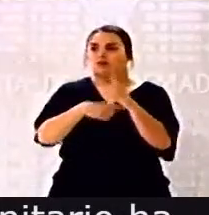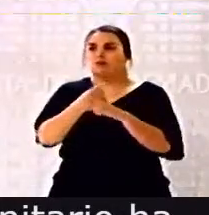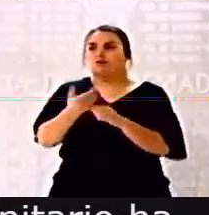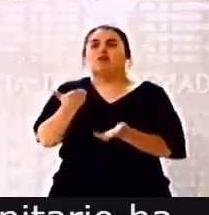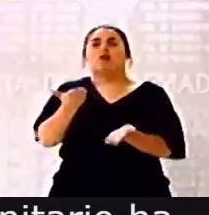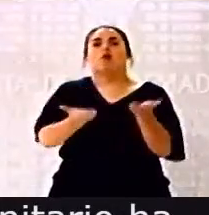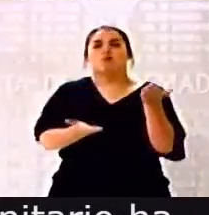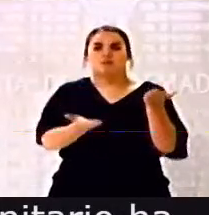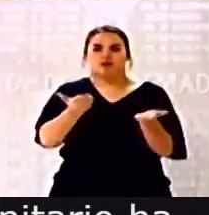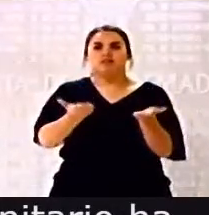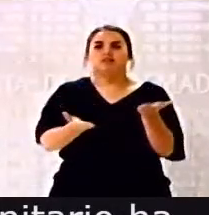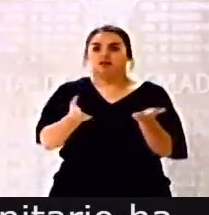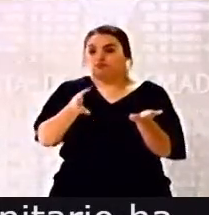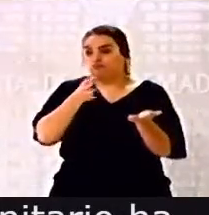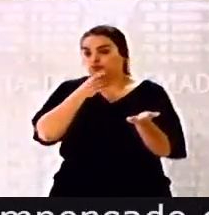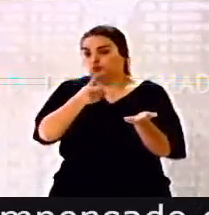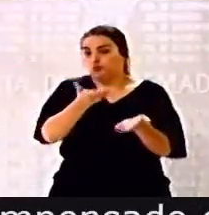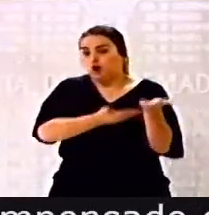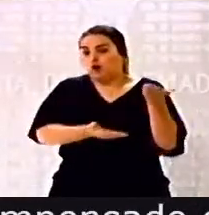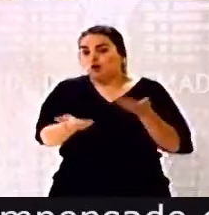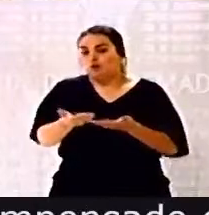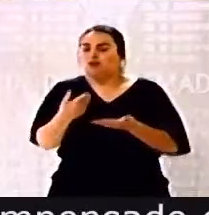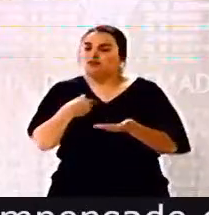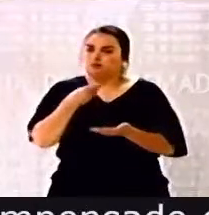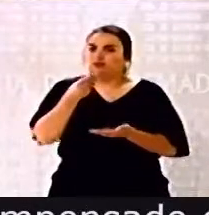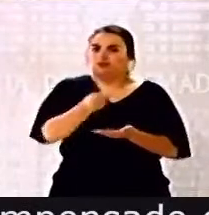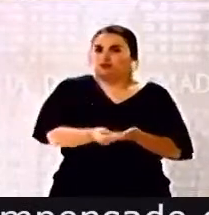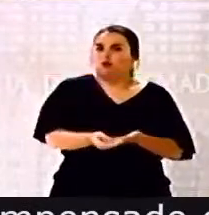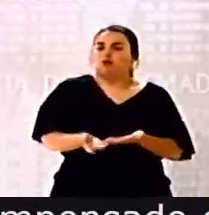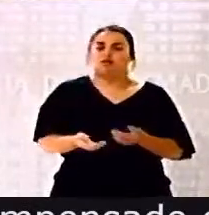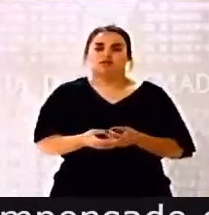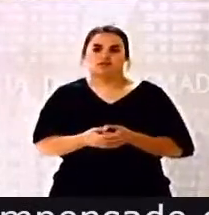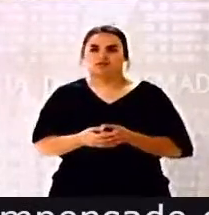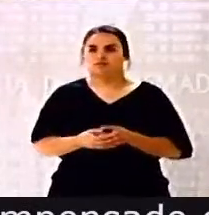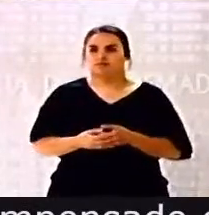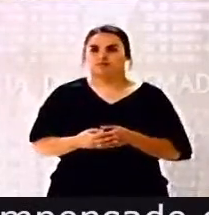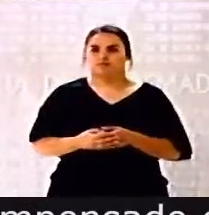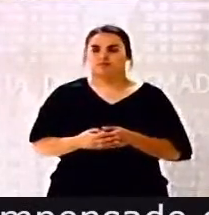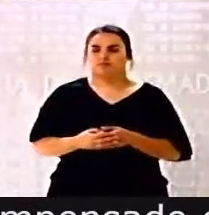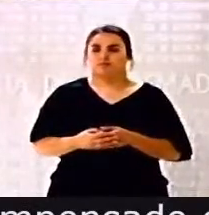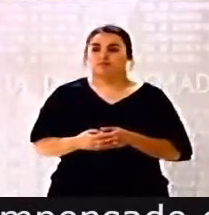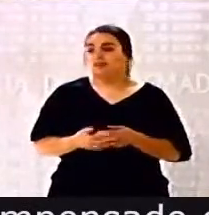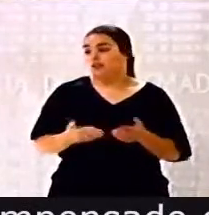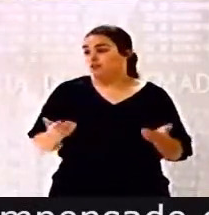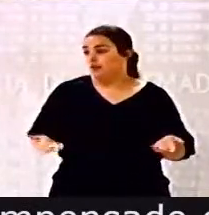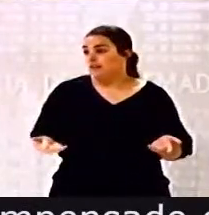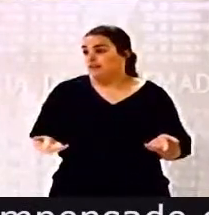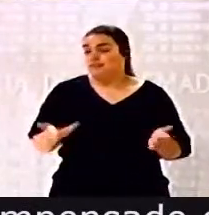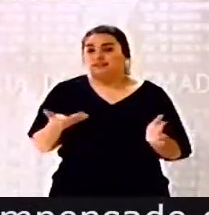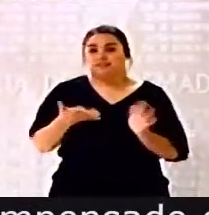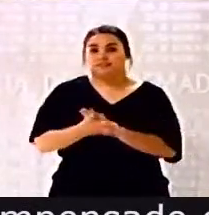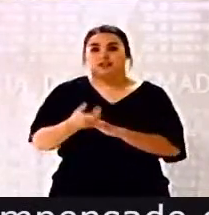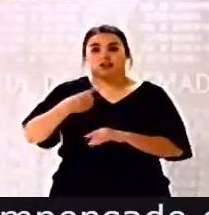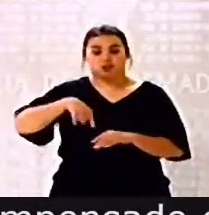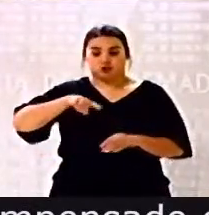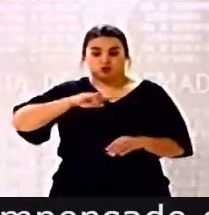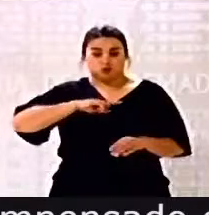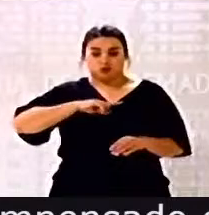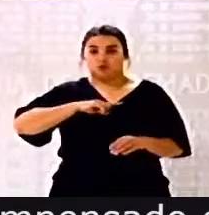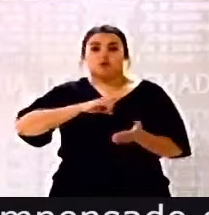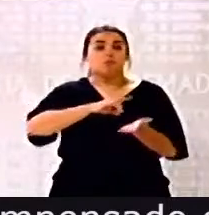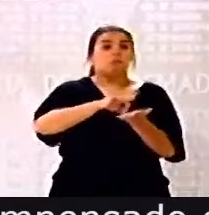proporción en la que ha contribuido. En la proporción en la que ha contribuido. Y, por lo tanto, pues nosotros no excluimos a